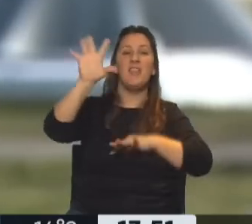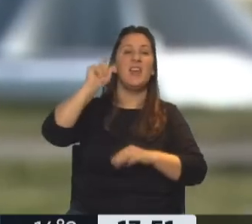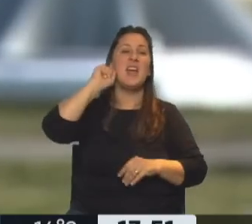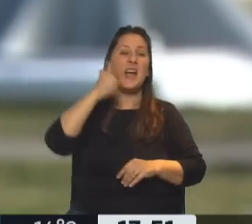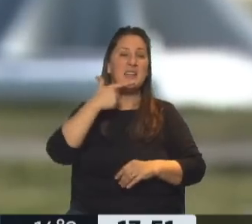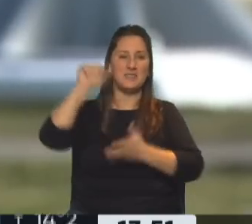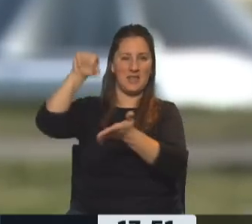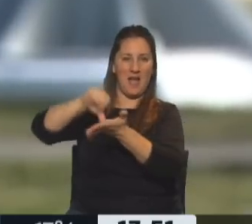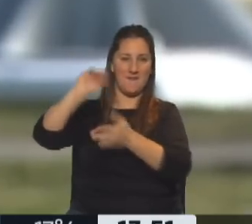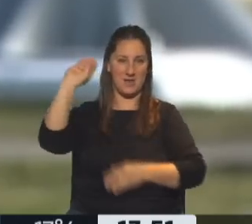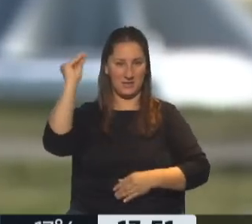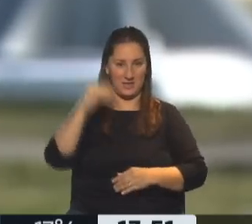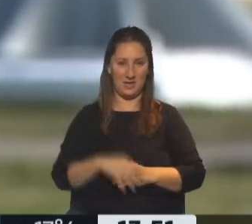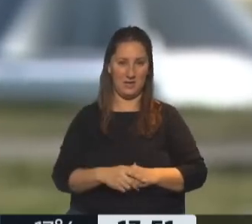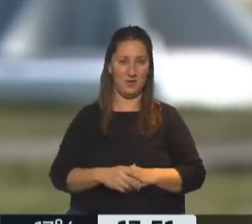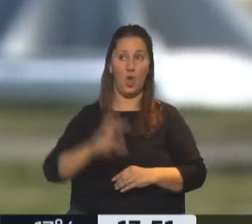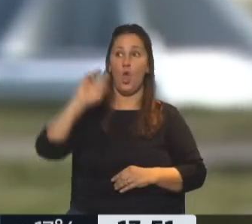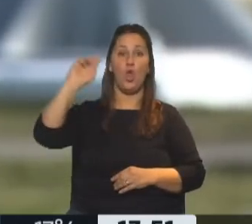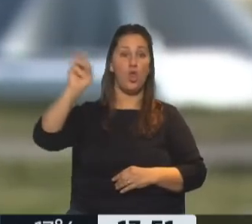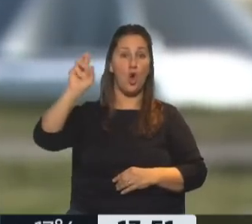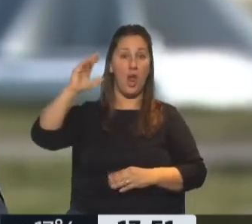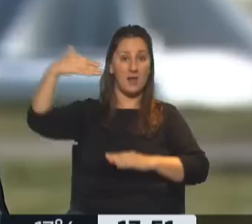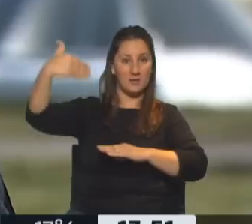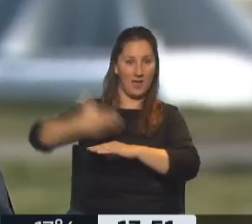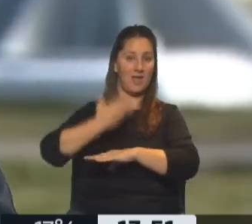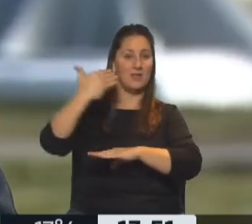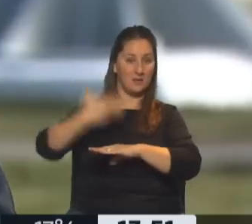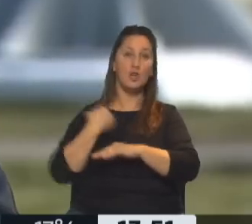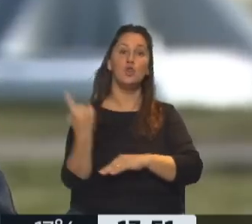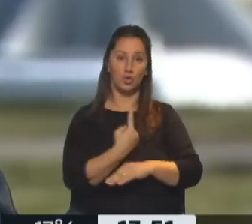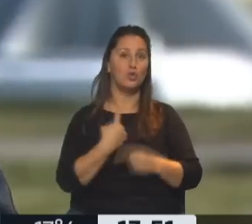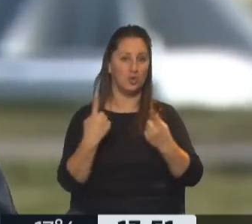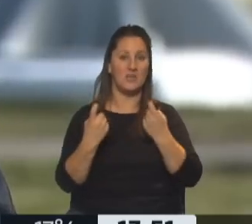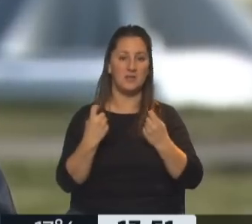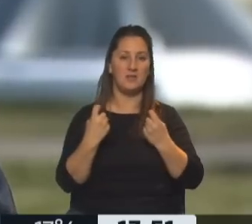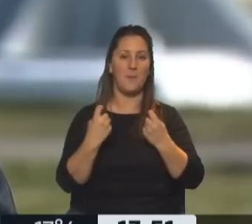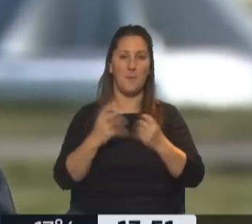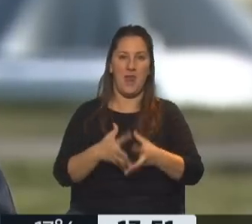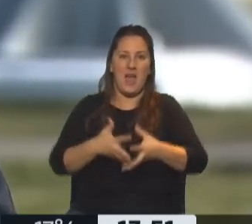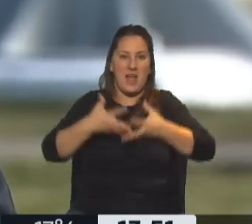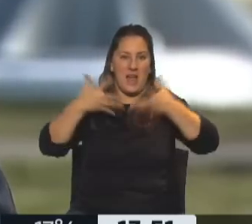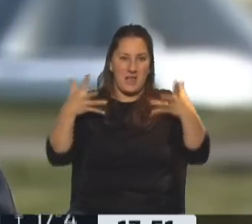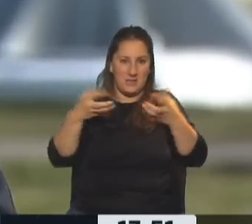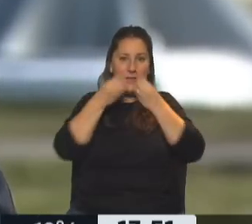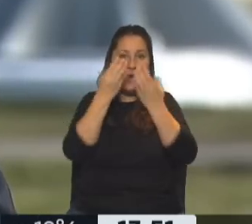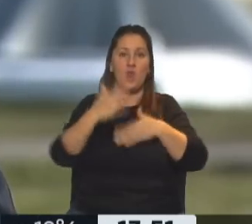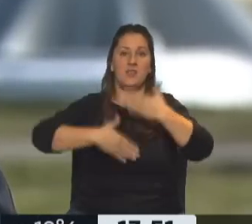Brasil. Y van a ser dólares que ingresen y que necesitamos para nuestro crecimiento y nuestro